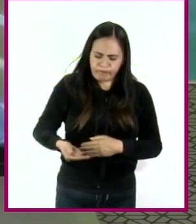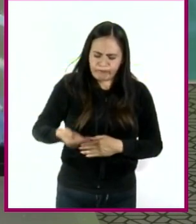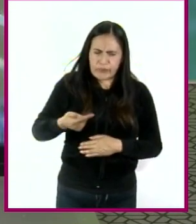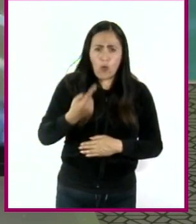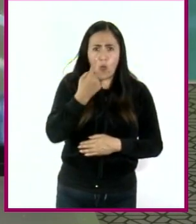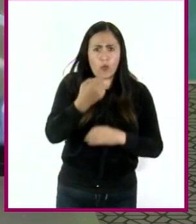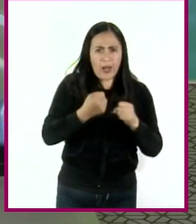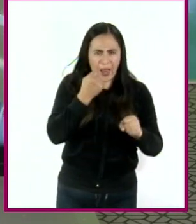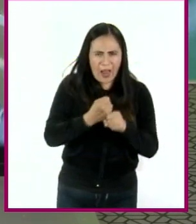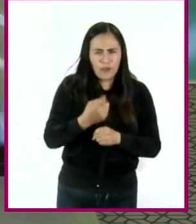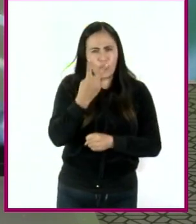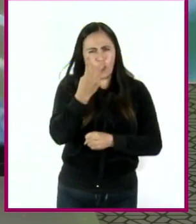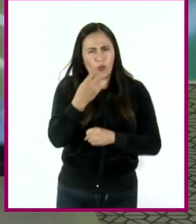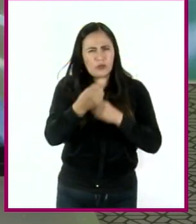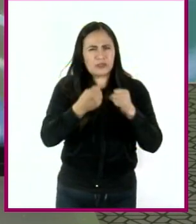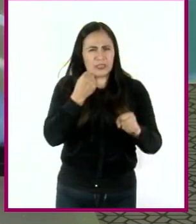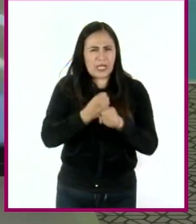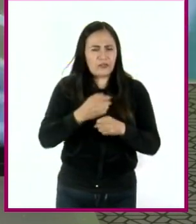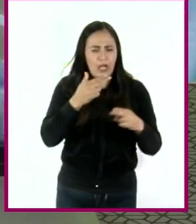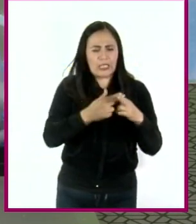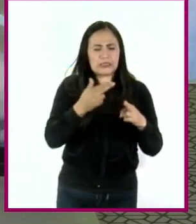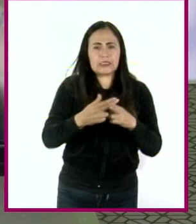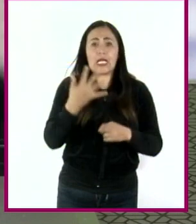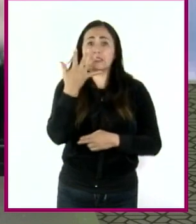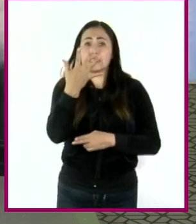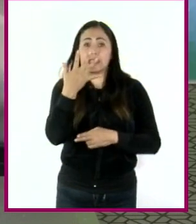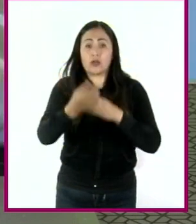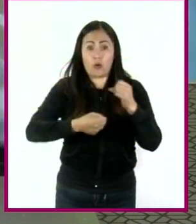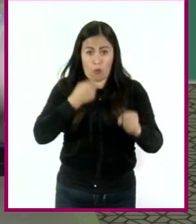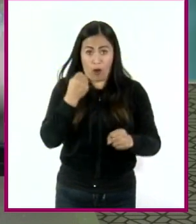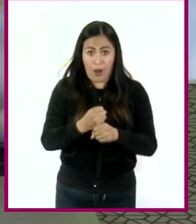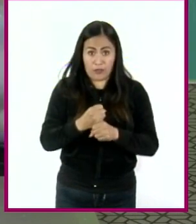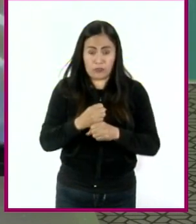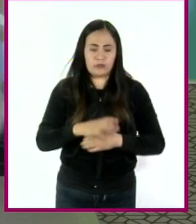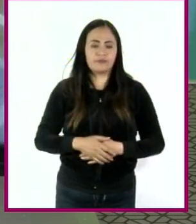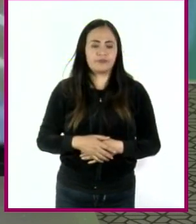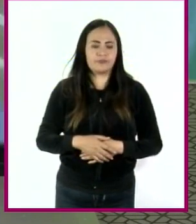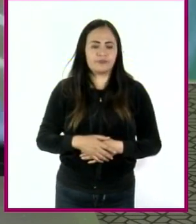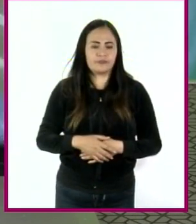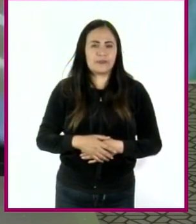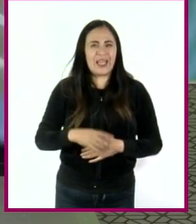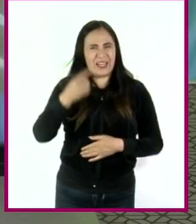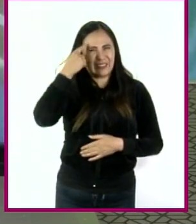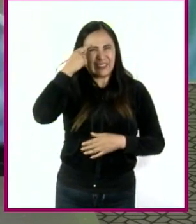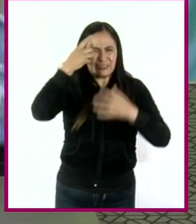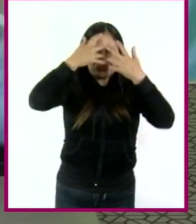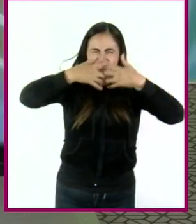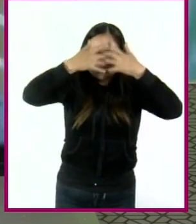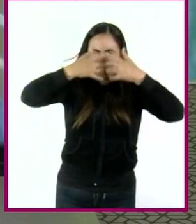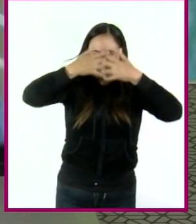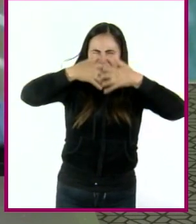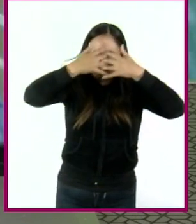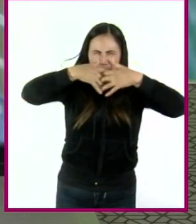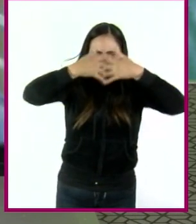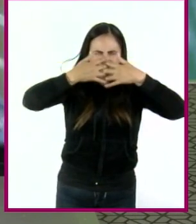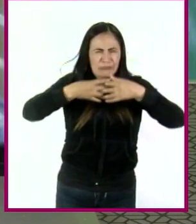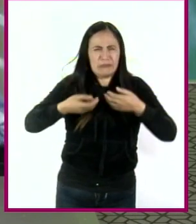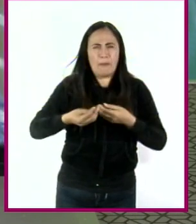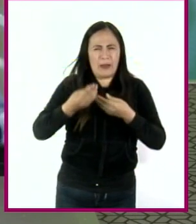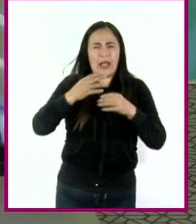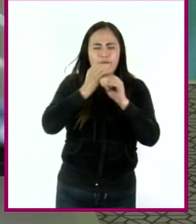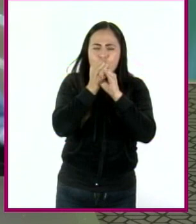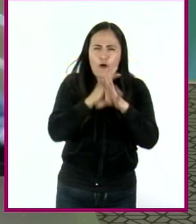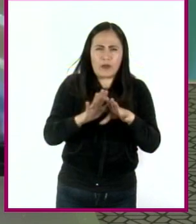año, 2 años, hasta los 5 años, es donde se va metiéndole al cerebro toda la información que